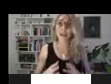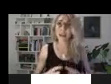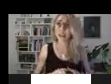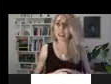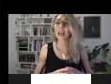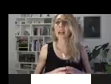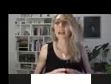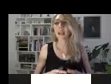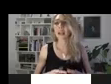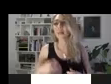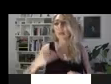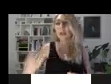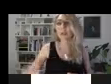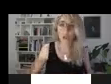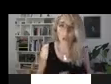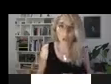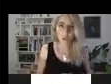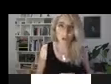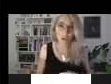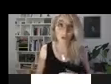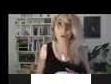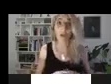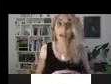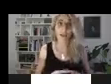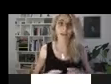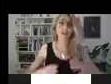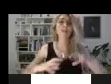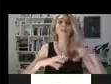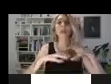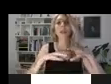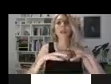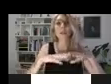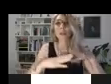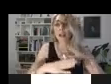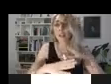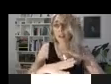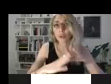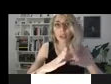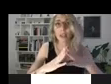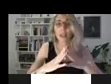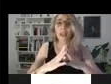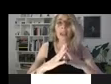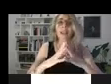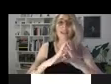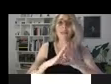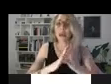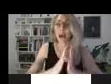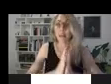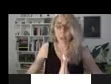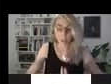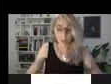y trabajan en pos de proyectos institucionales. Estamos hablando de que